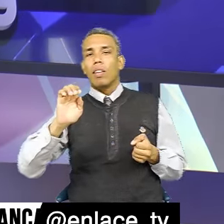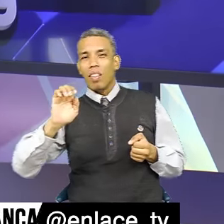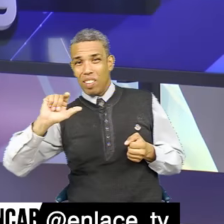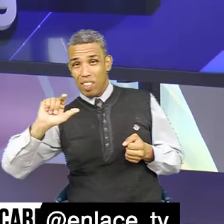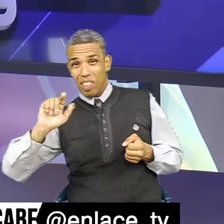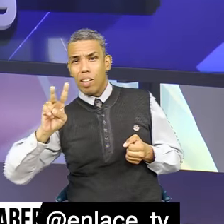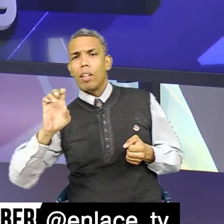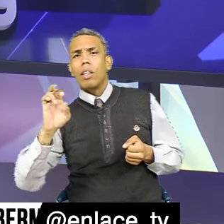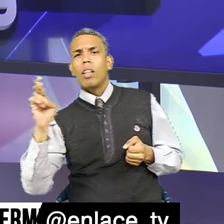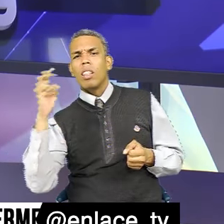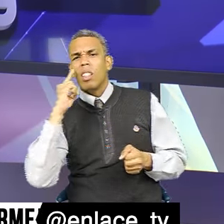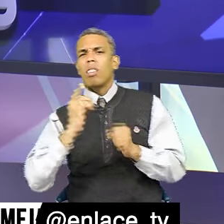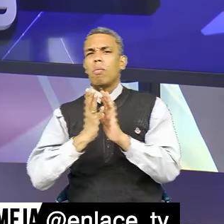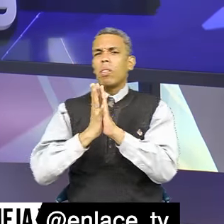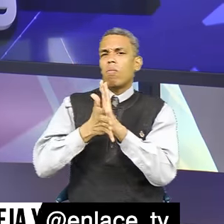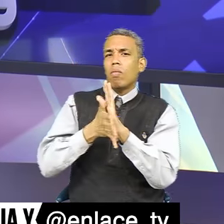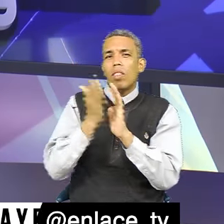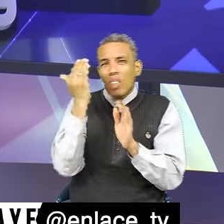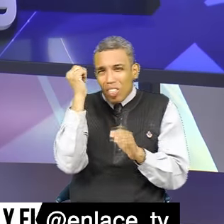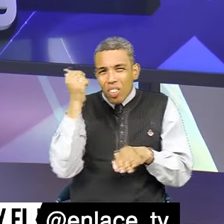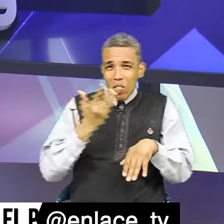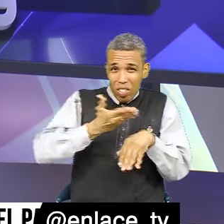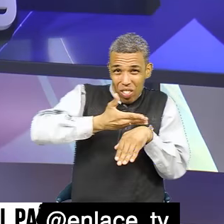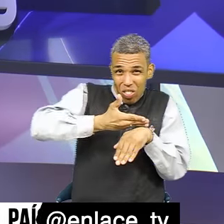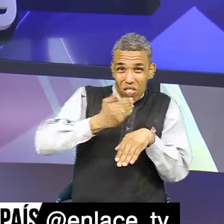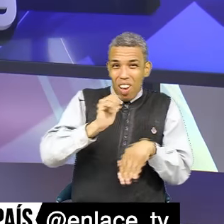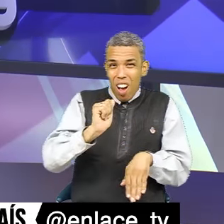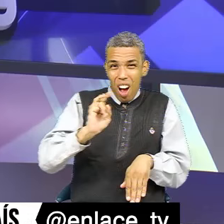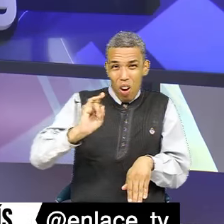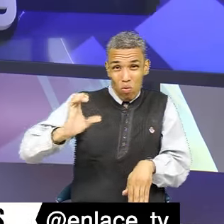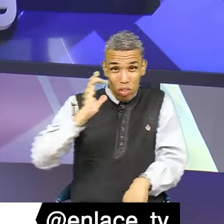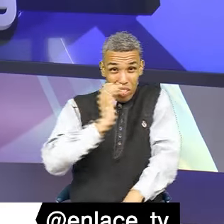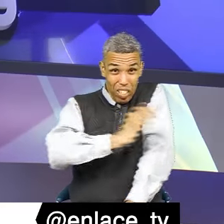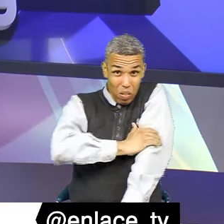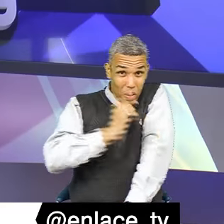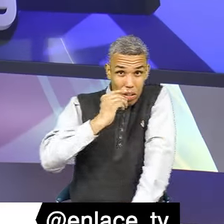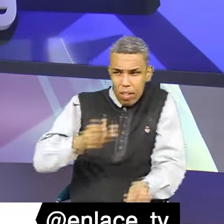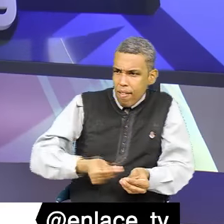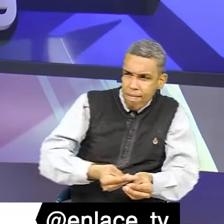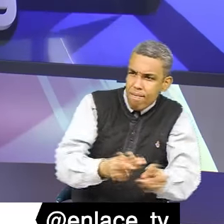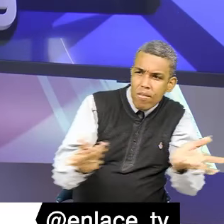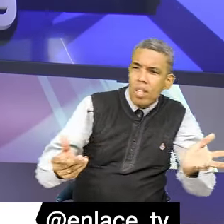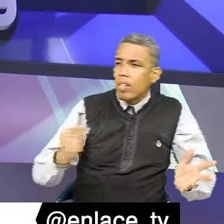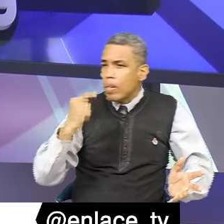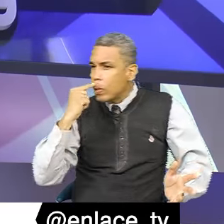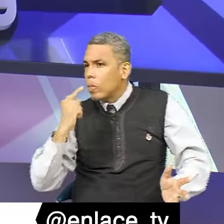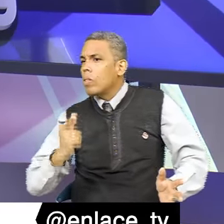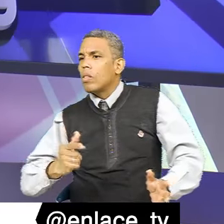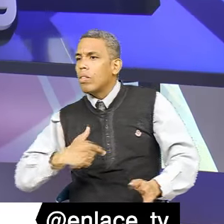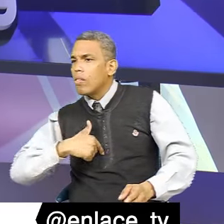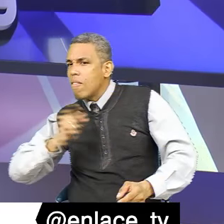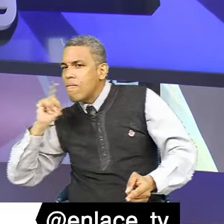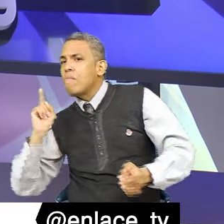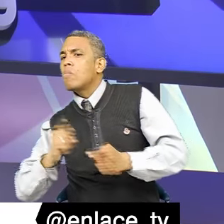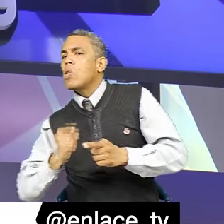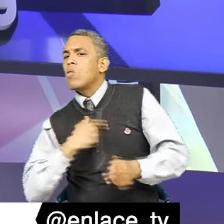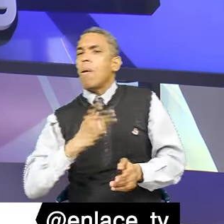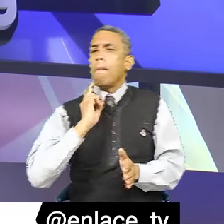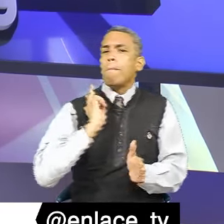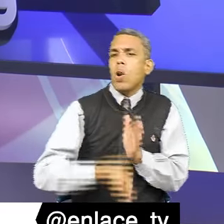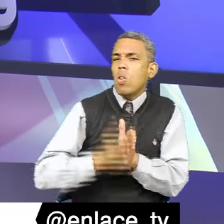se pronunció sobre el panfleto intimidatorio de las autodefensas gaitanistas de Colombia, en el que declara objetivo militar en esta zona del